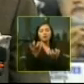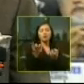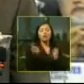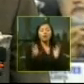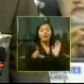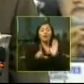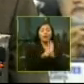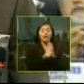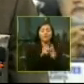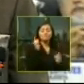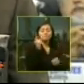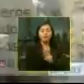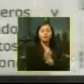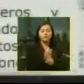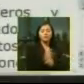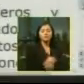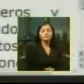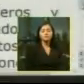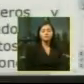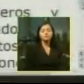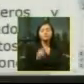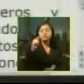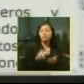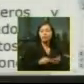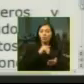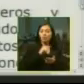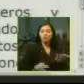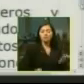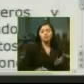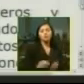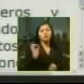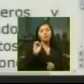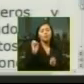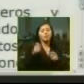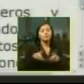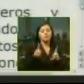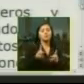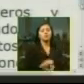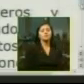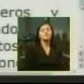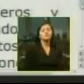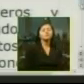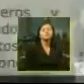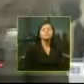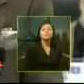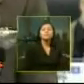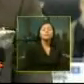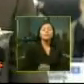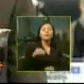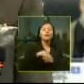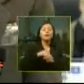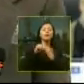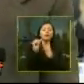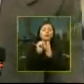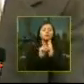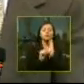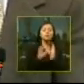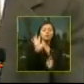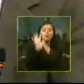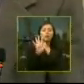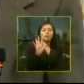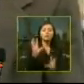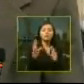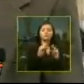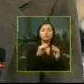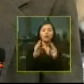la ley manda, señor presidente, prohíbe o permite. En el artículo quinto se habla de